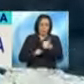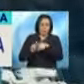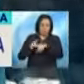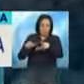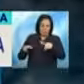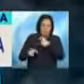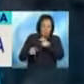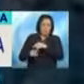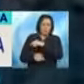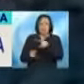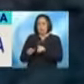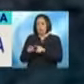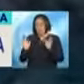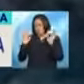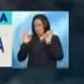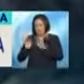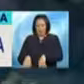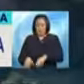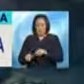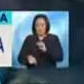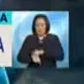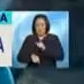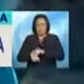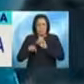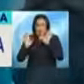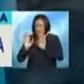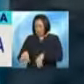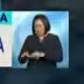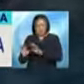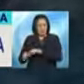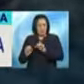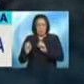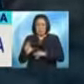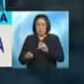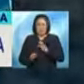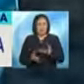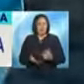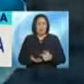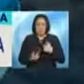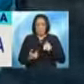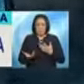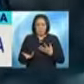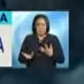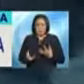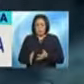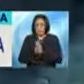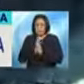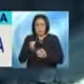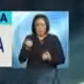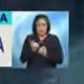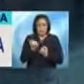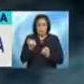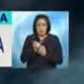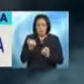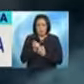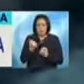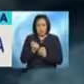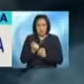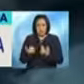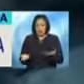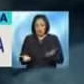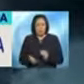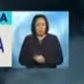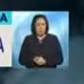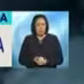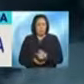en el patio también está lleno de piedra. Y yo quisiera pedirle apoyo. Acá yo